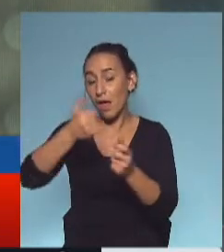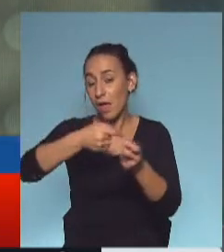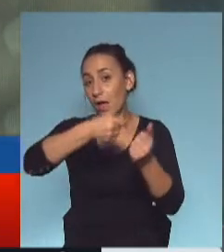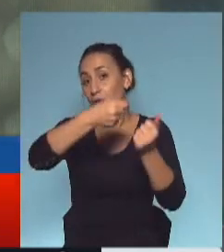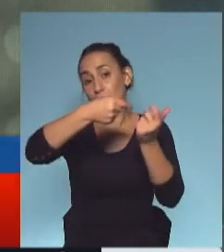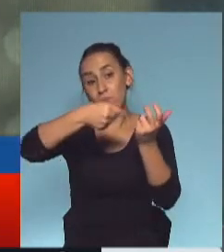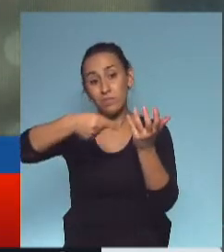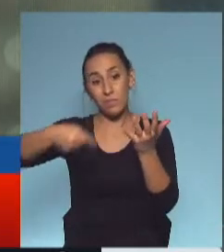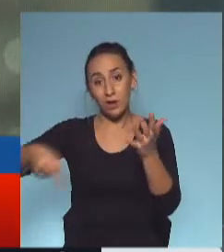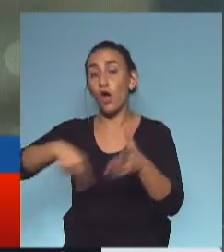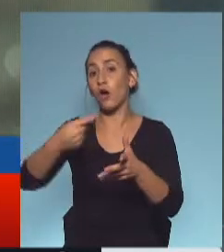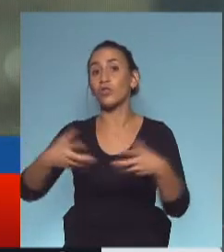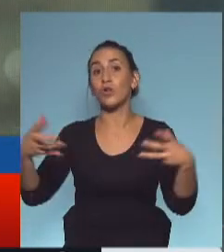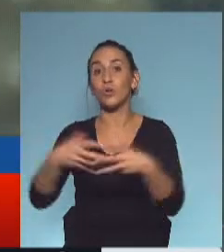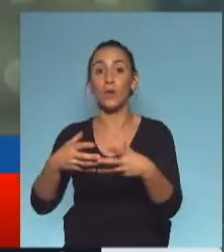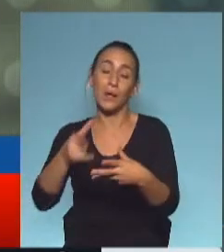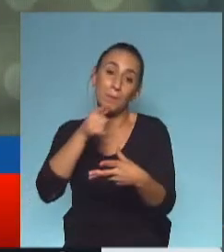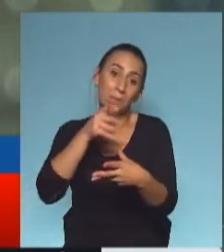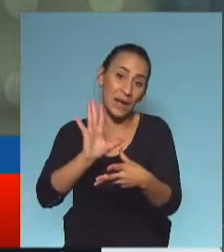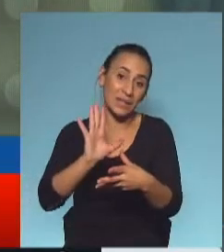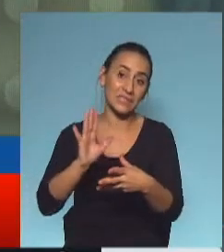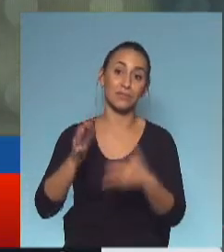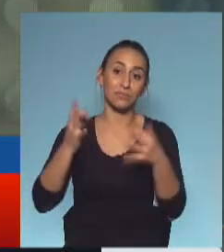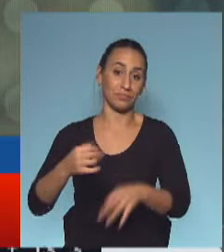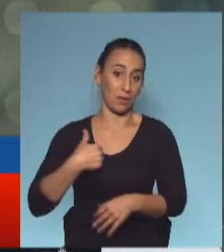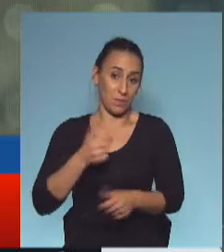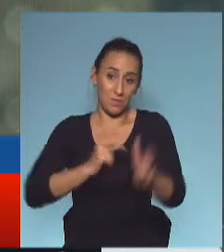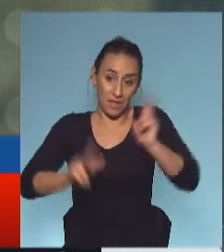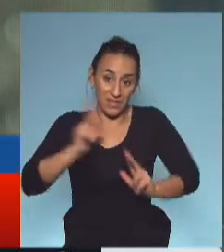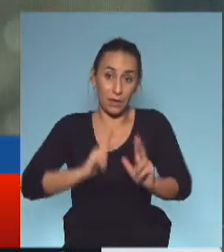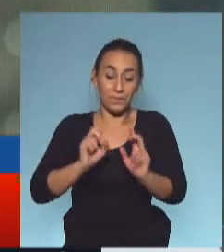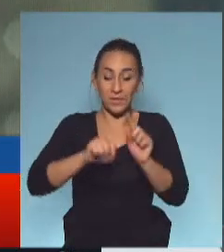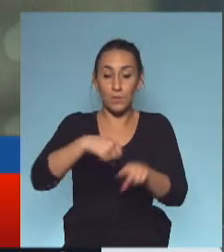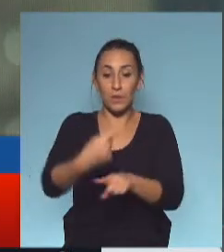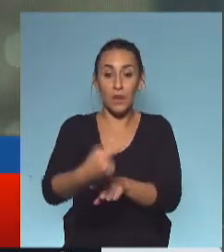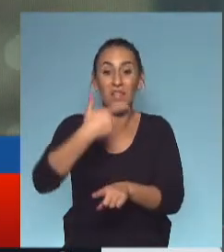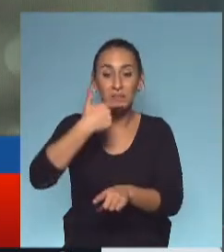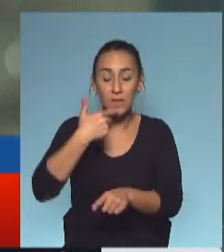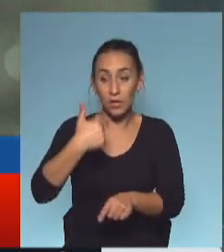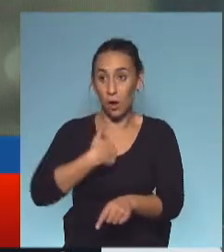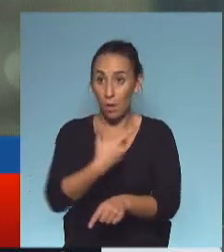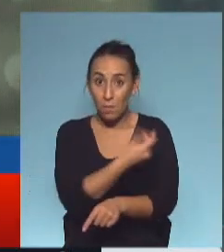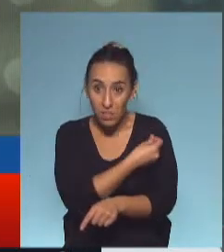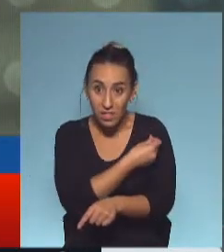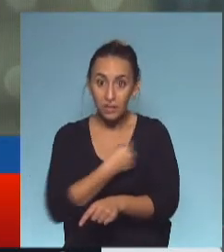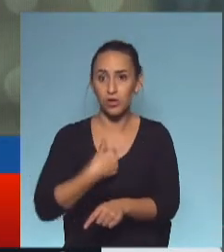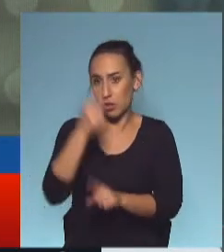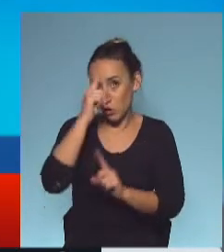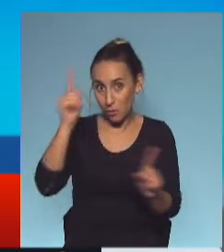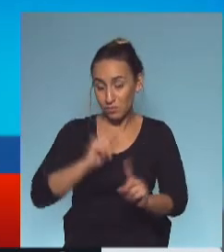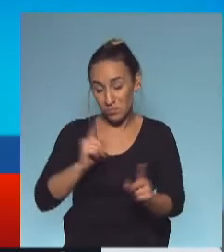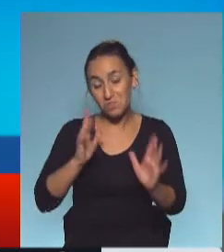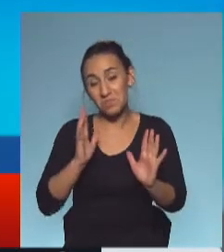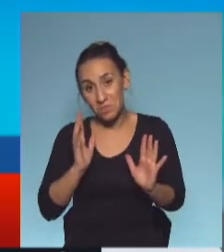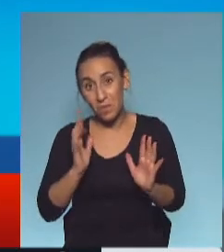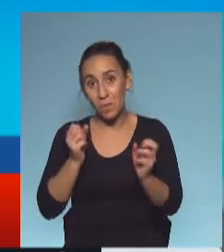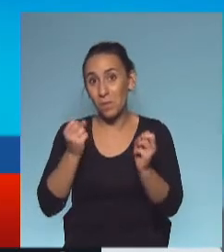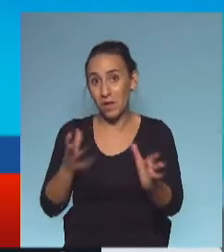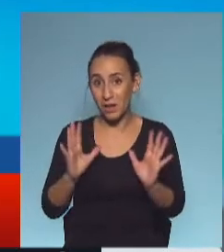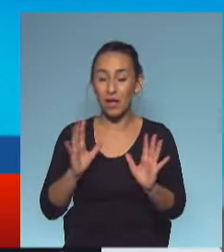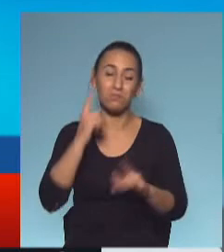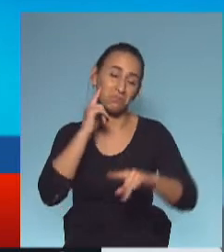que no es, la verdad, si a mí me decían que el 1 de septiembre podría estar vacunado, me parecía un escenario bastante aceptable, así que ese es el